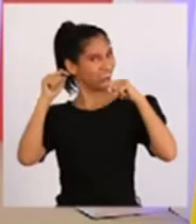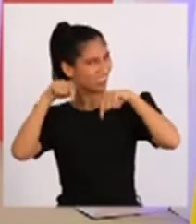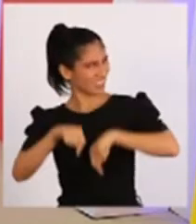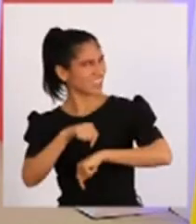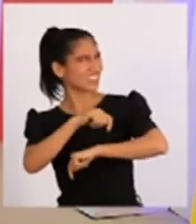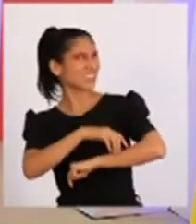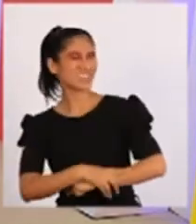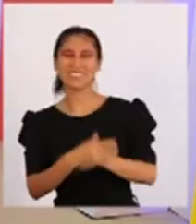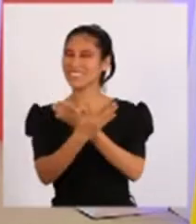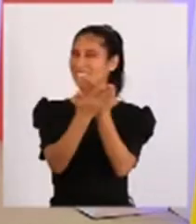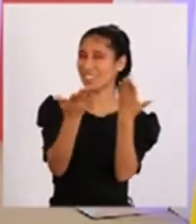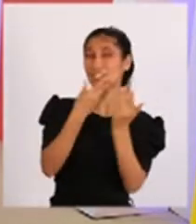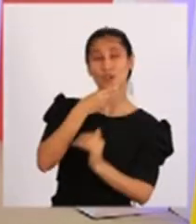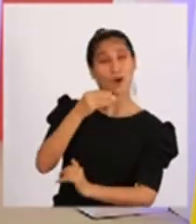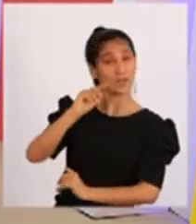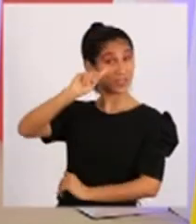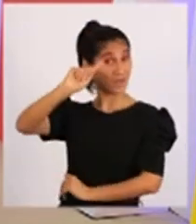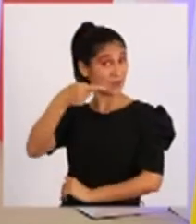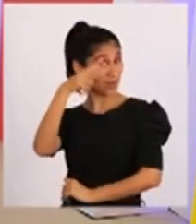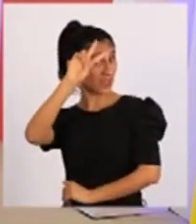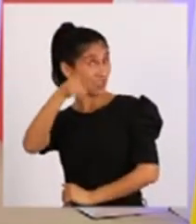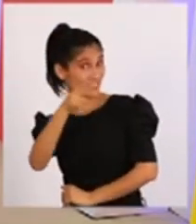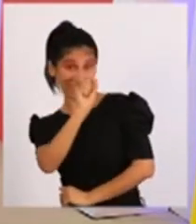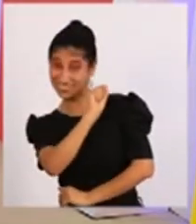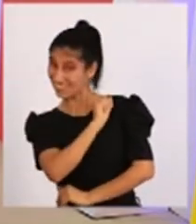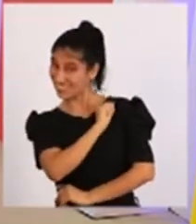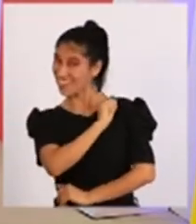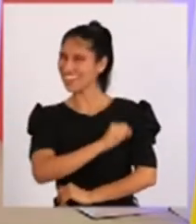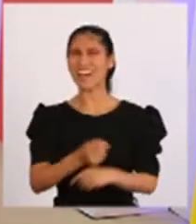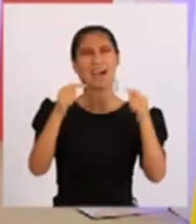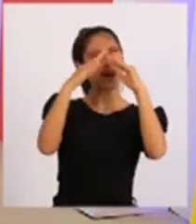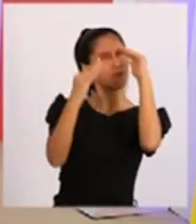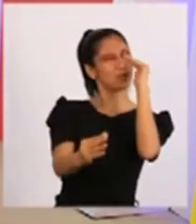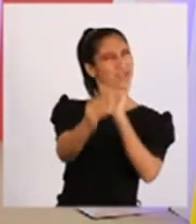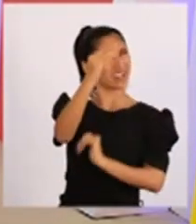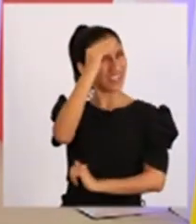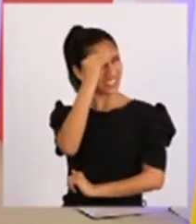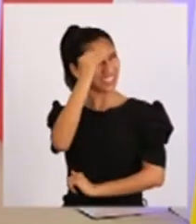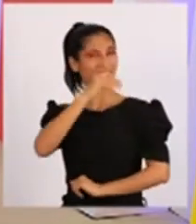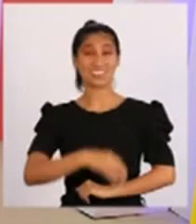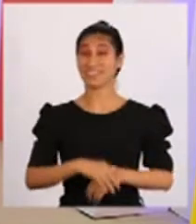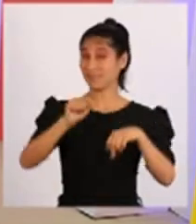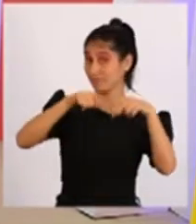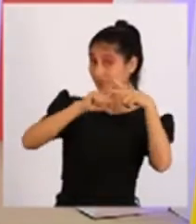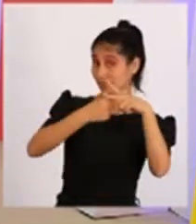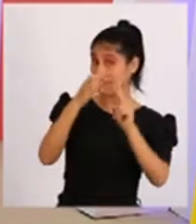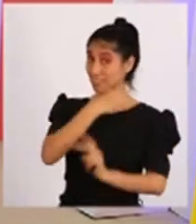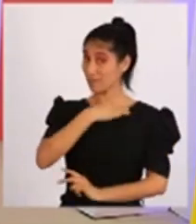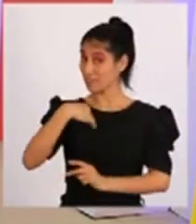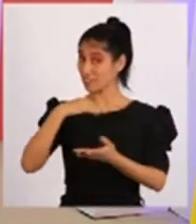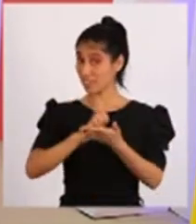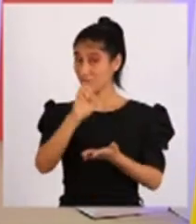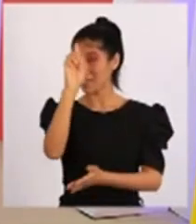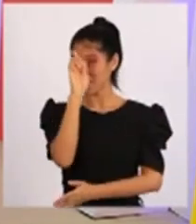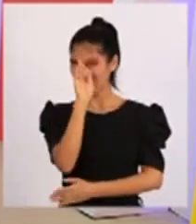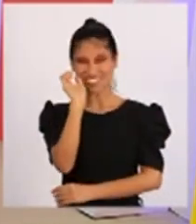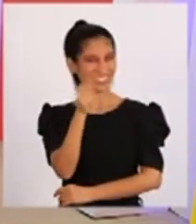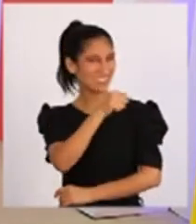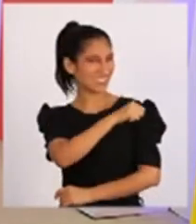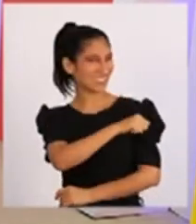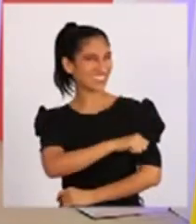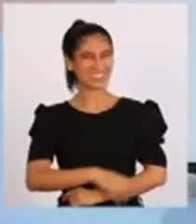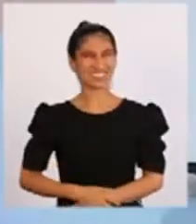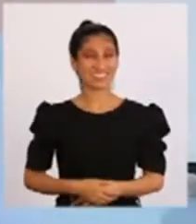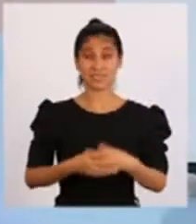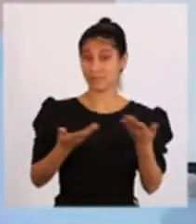Bienvenidas y bienvenidos, chicas y chicos de primero y segundo de secundaria a Aprendo en Casa. Esta es una iniciativa del Ministerio de